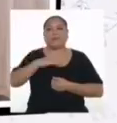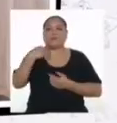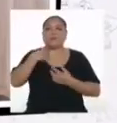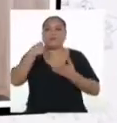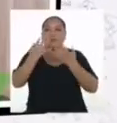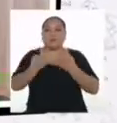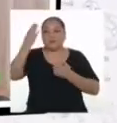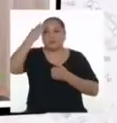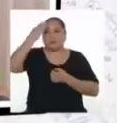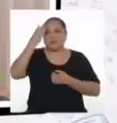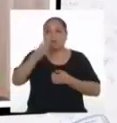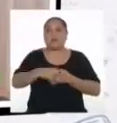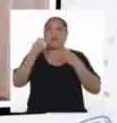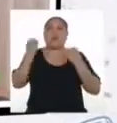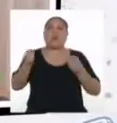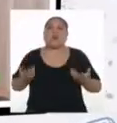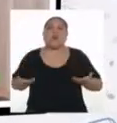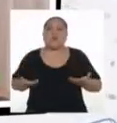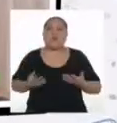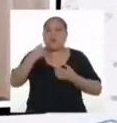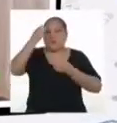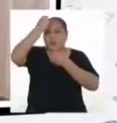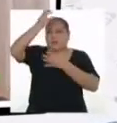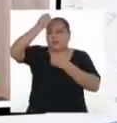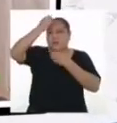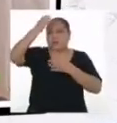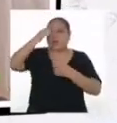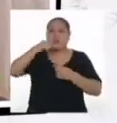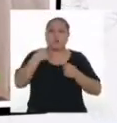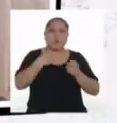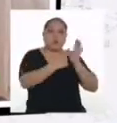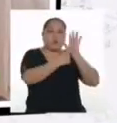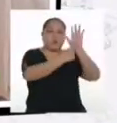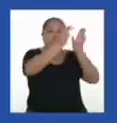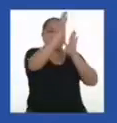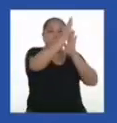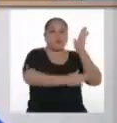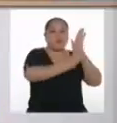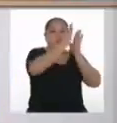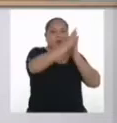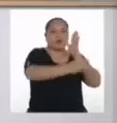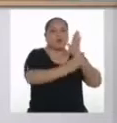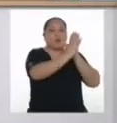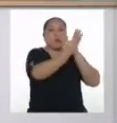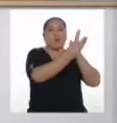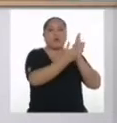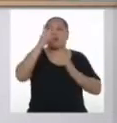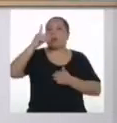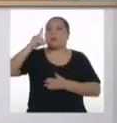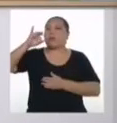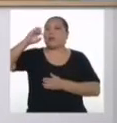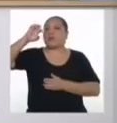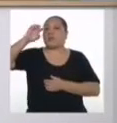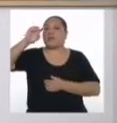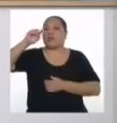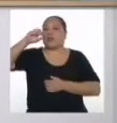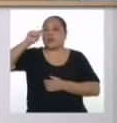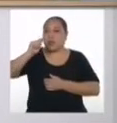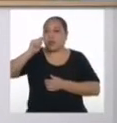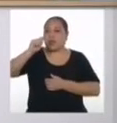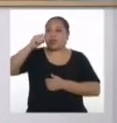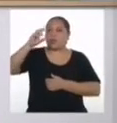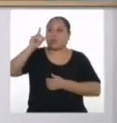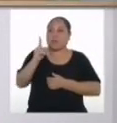Hola, yo quería saber cómo debe ser la información que voy a poner en mi díptico. Gracias por la